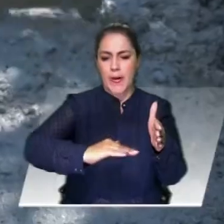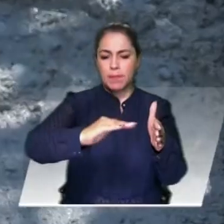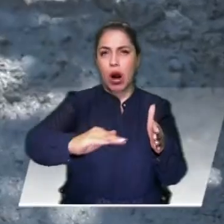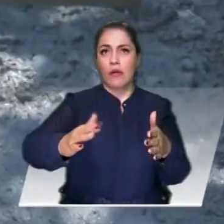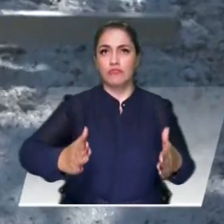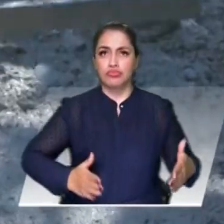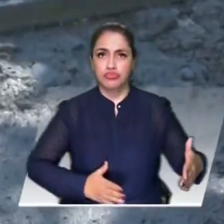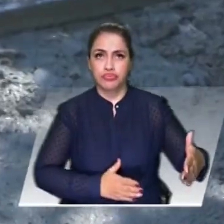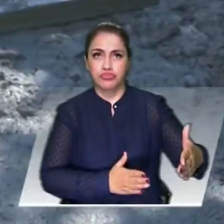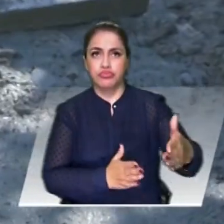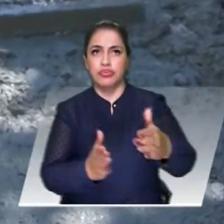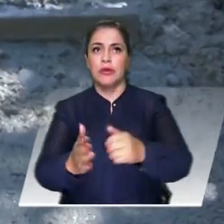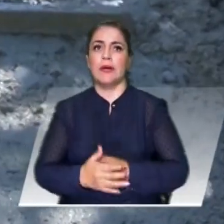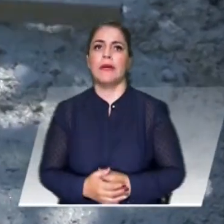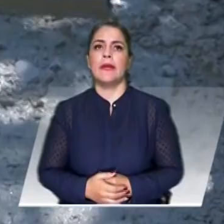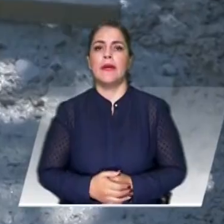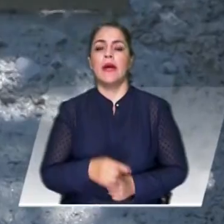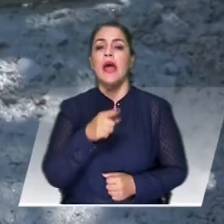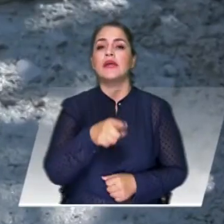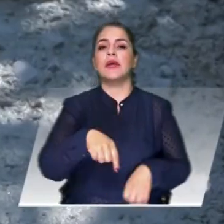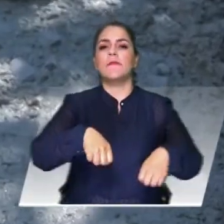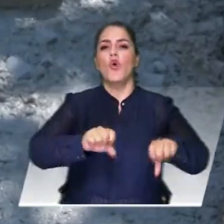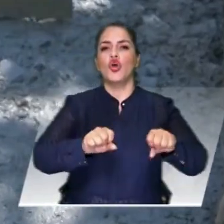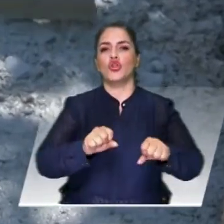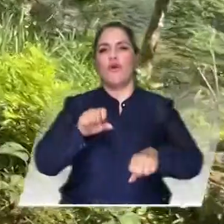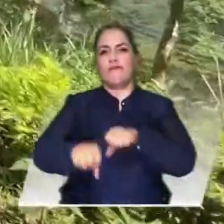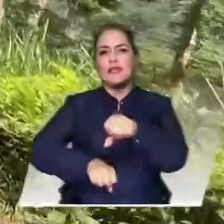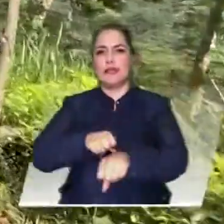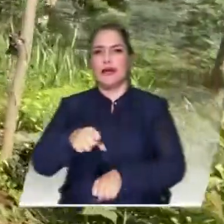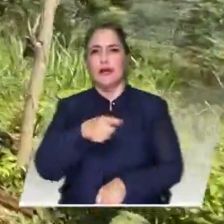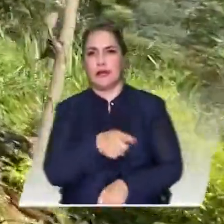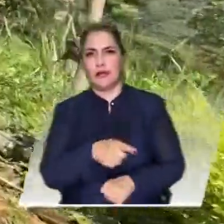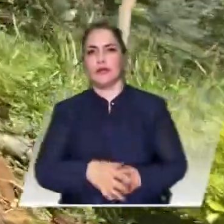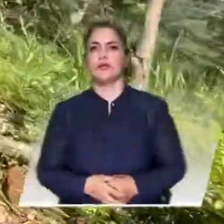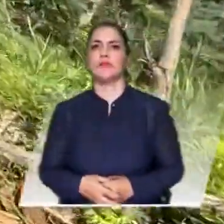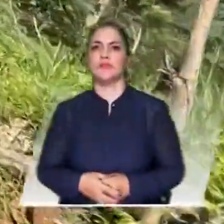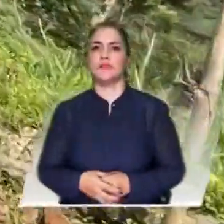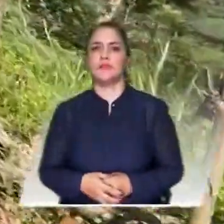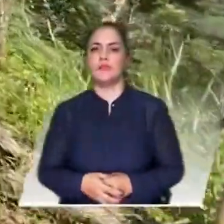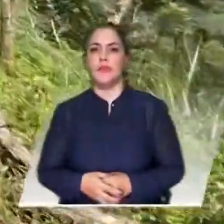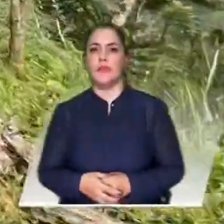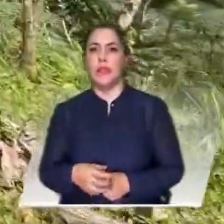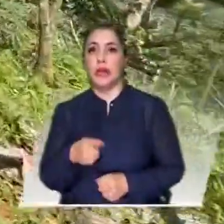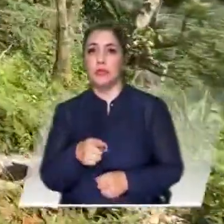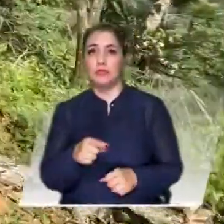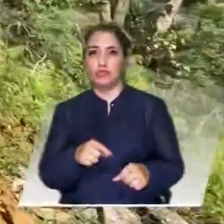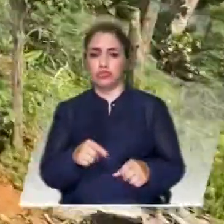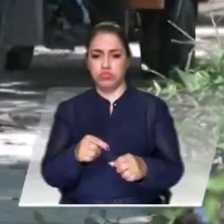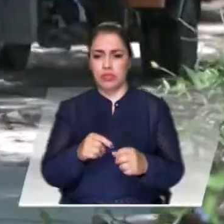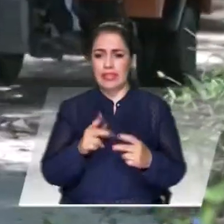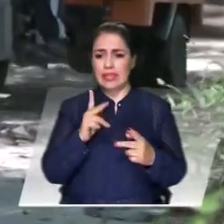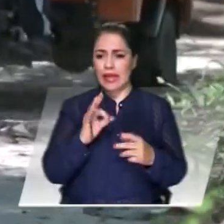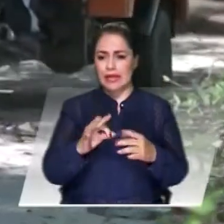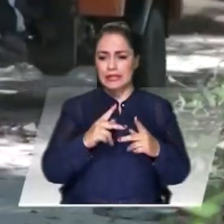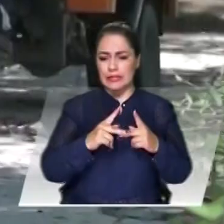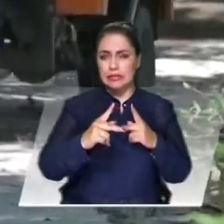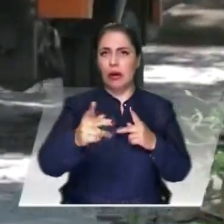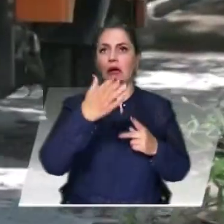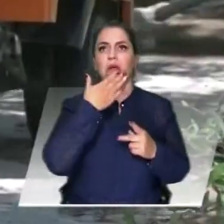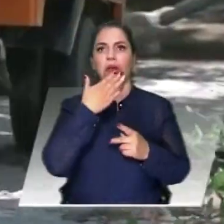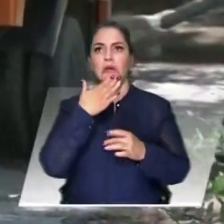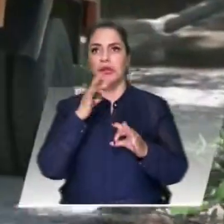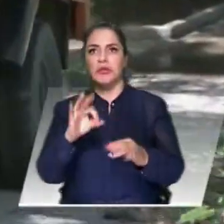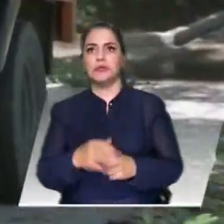de estas bicimoto rutas de unos 3 kilómetros obras que también se vienen ejecutando en otras localidades